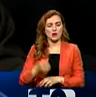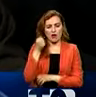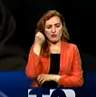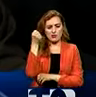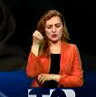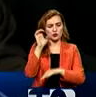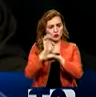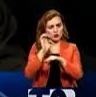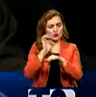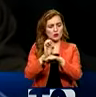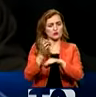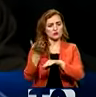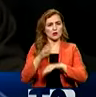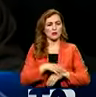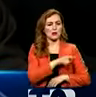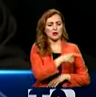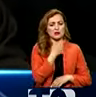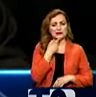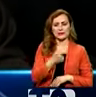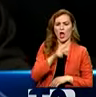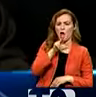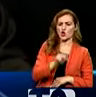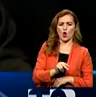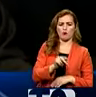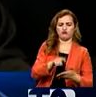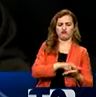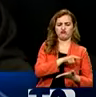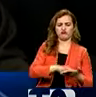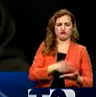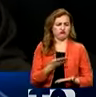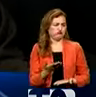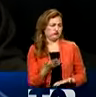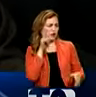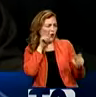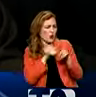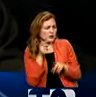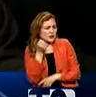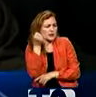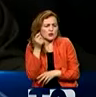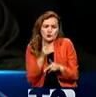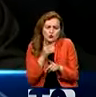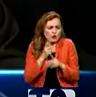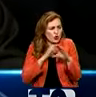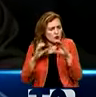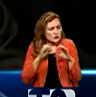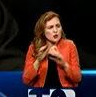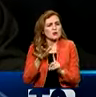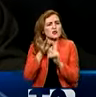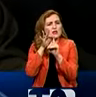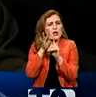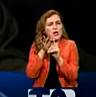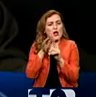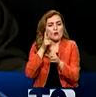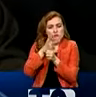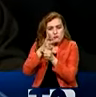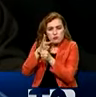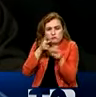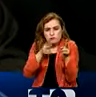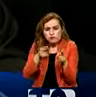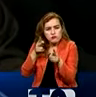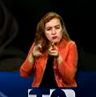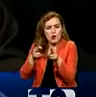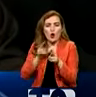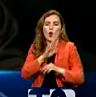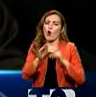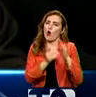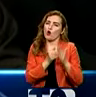los ecuatorianos en cuanto a este ámbito de la comunicación ni de la producción, especialmente de audiovisuales. Por lo tanto, estoy en